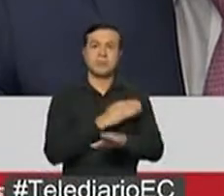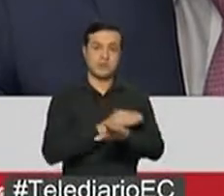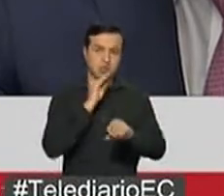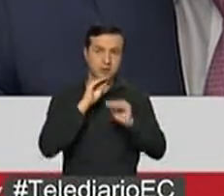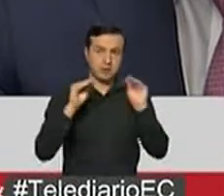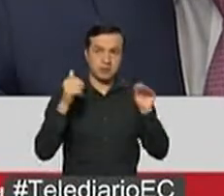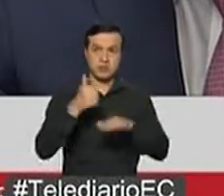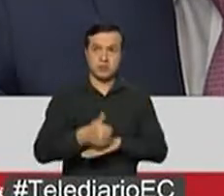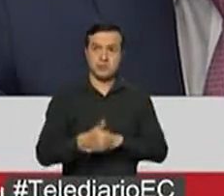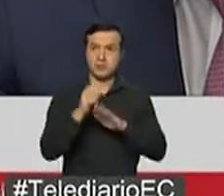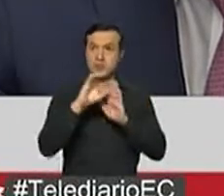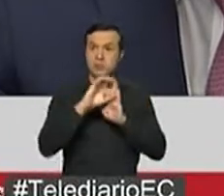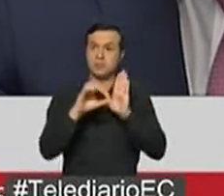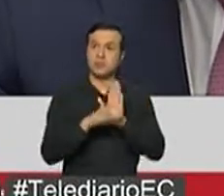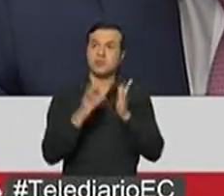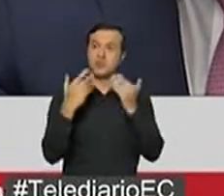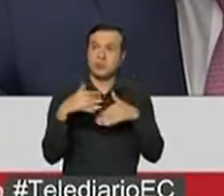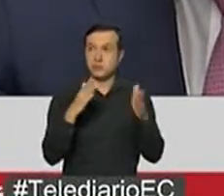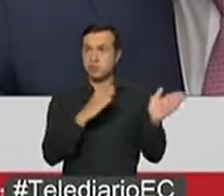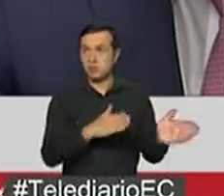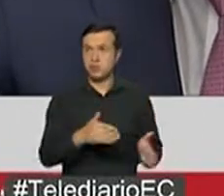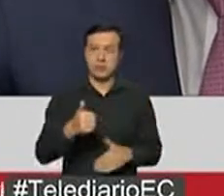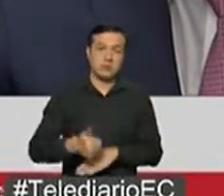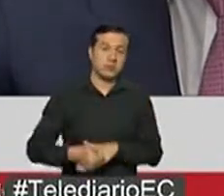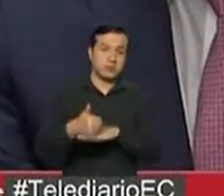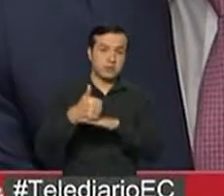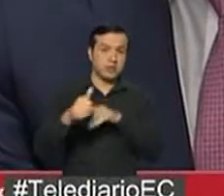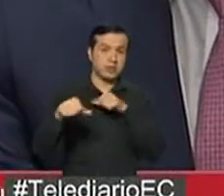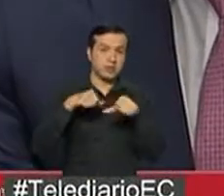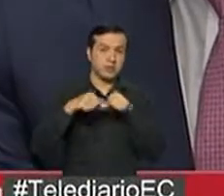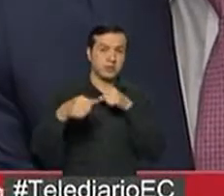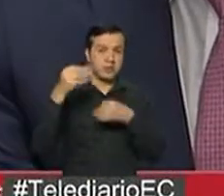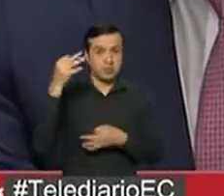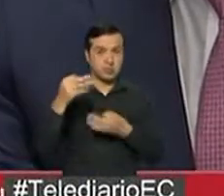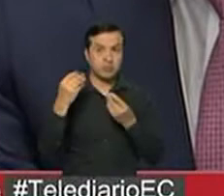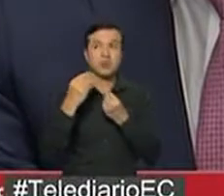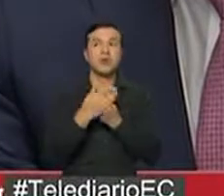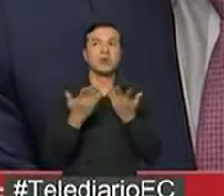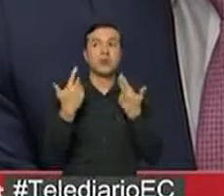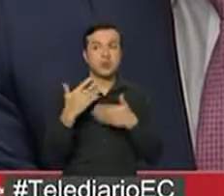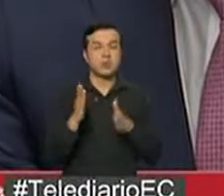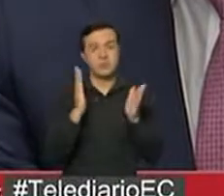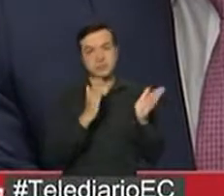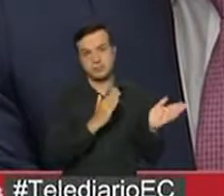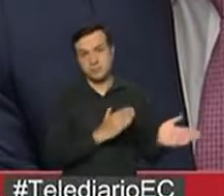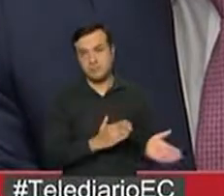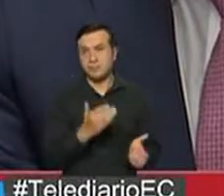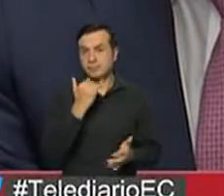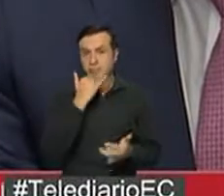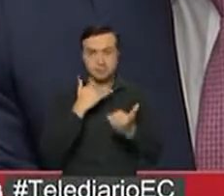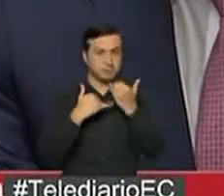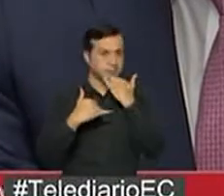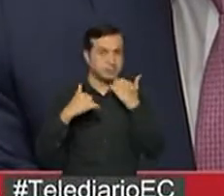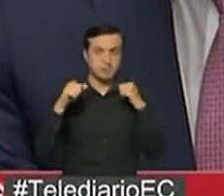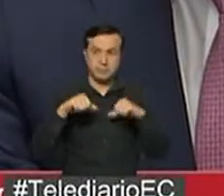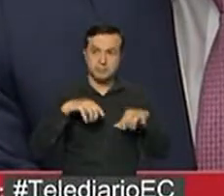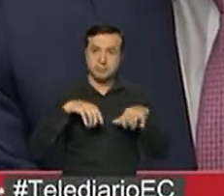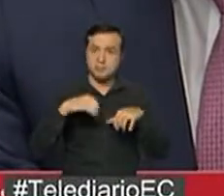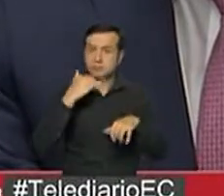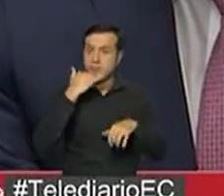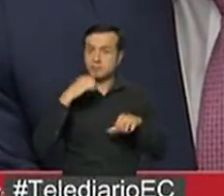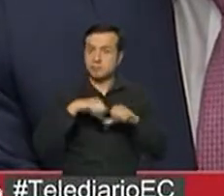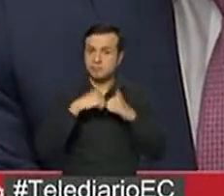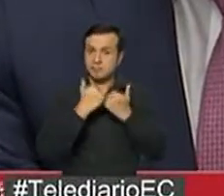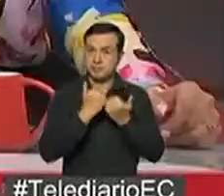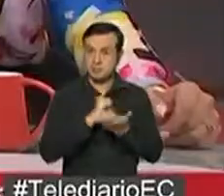corte constitucional y éste como máximo estamento de administración de justicia constitucional repare el mal actuado o el mal obrar de la asamblea